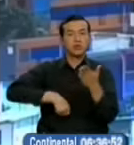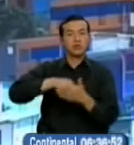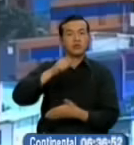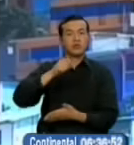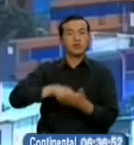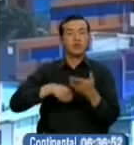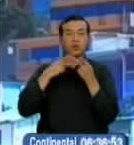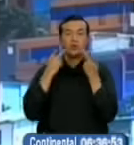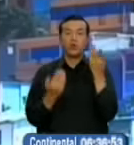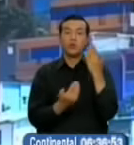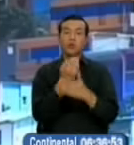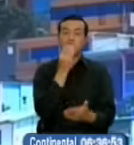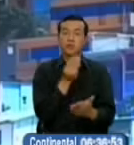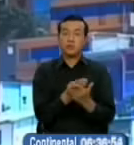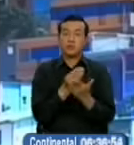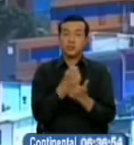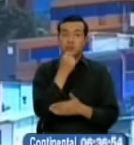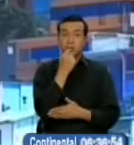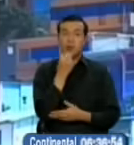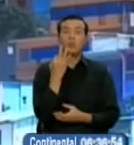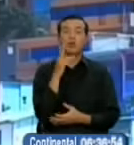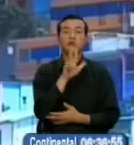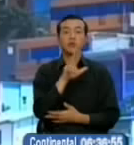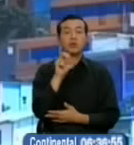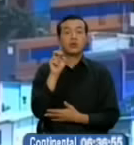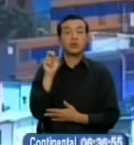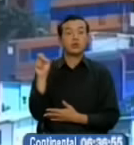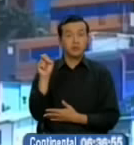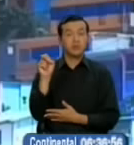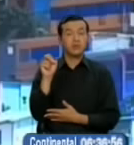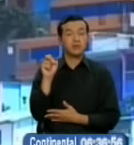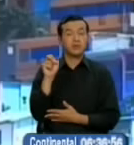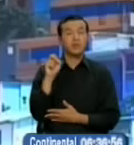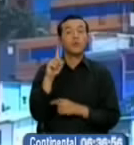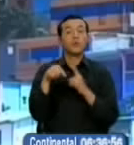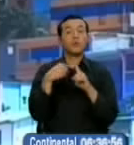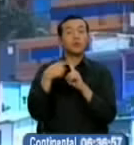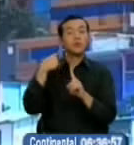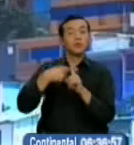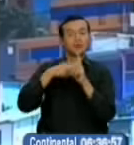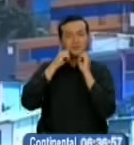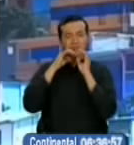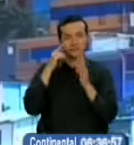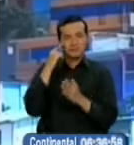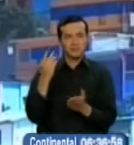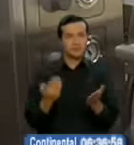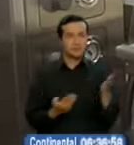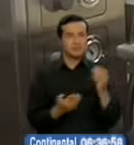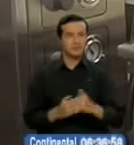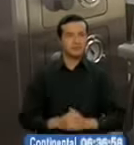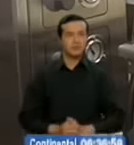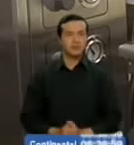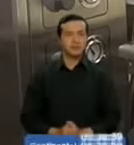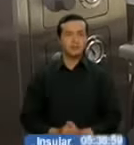una nueva subasta corporativa de 300 medicamentos más para el mes de septiembre. Aquí tienen.